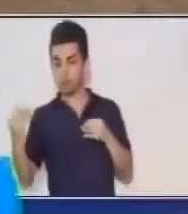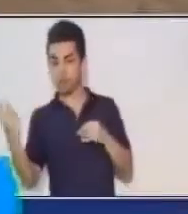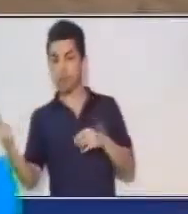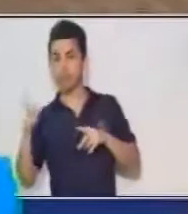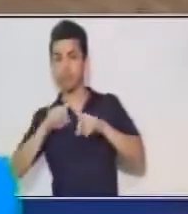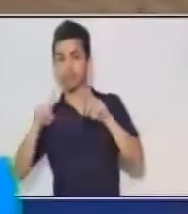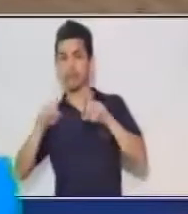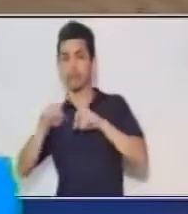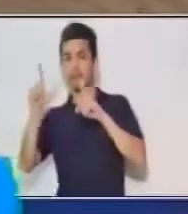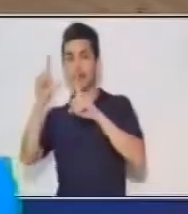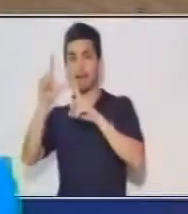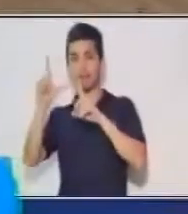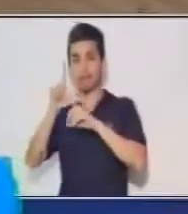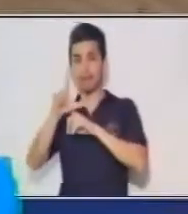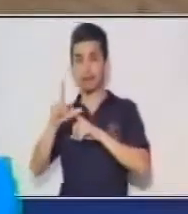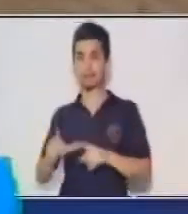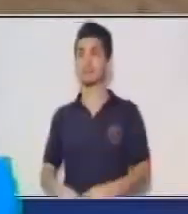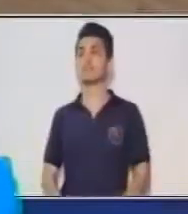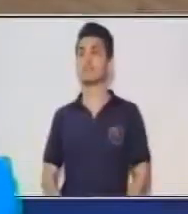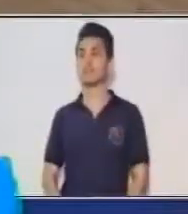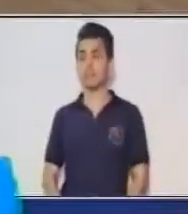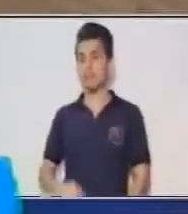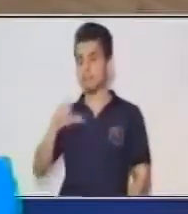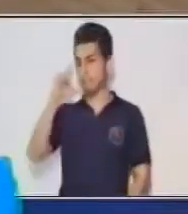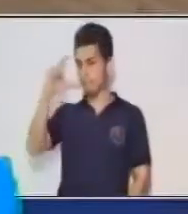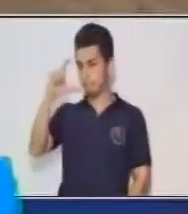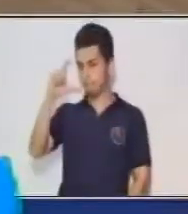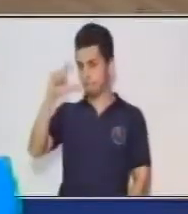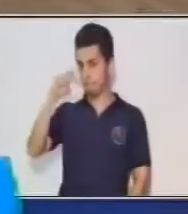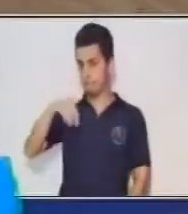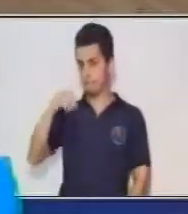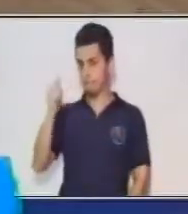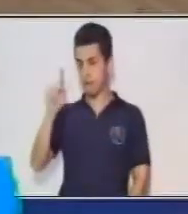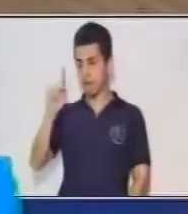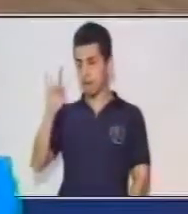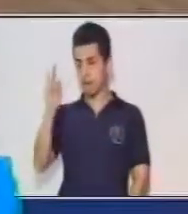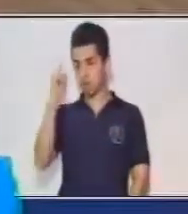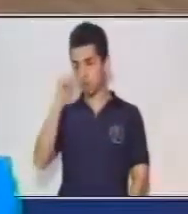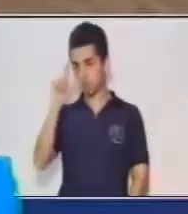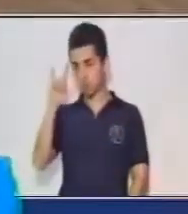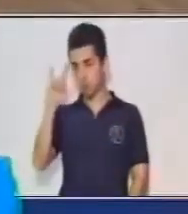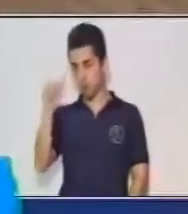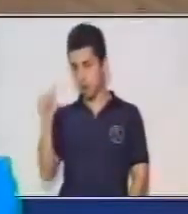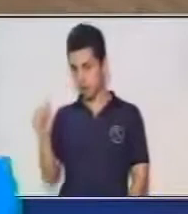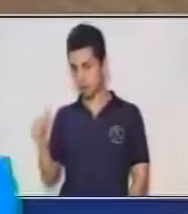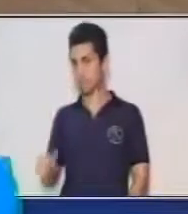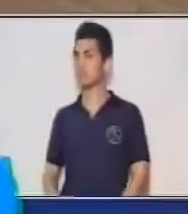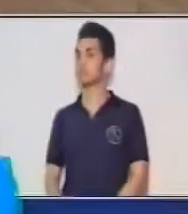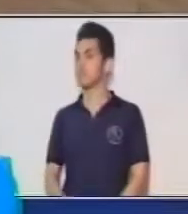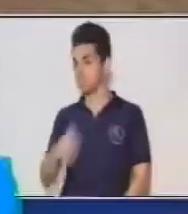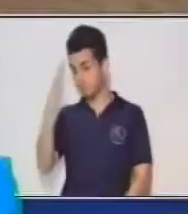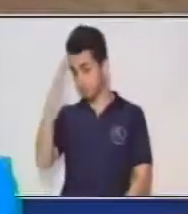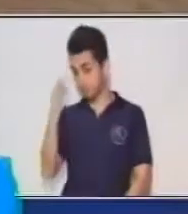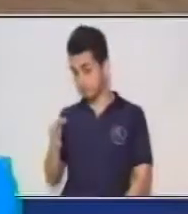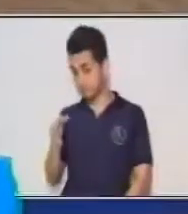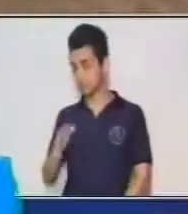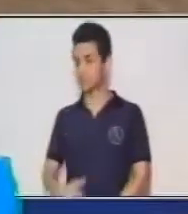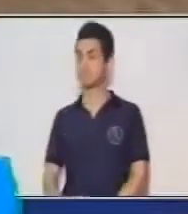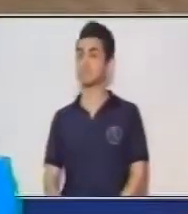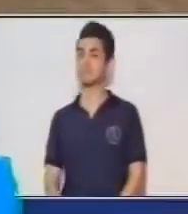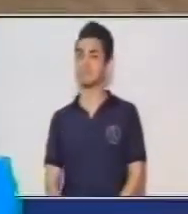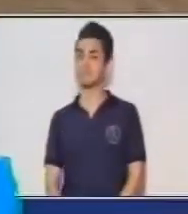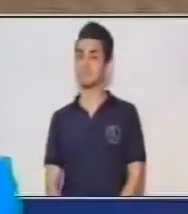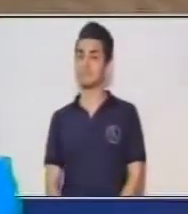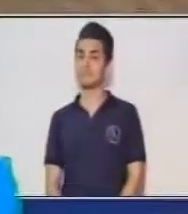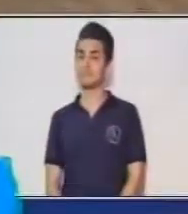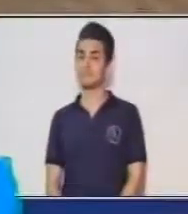medio de letras mayúsculas que tienen un valor. ¿De acuerdo? Esto es lo